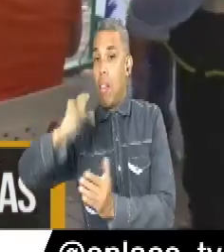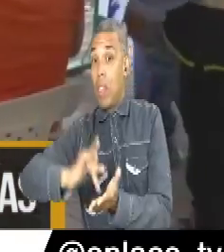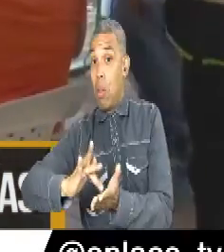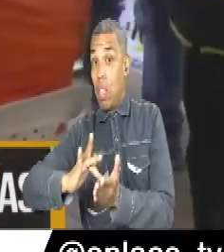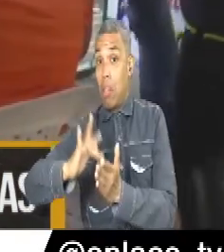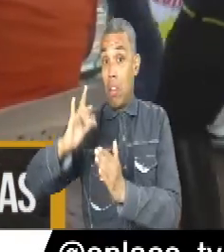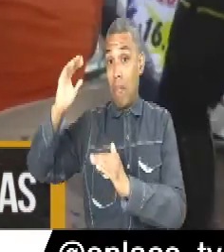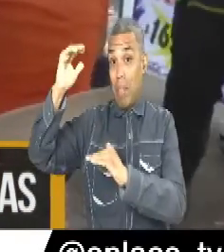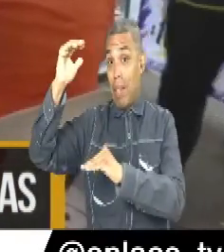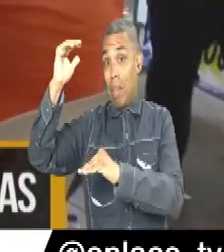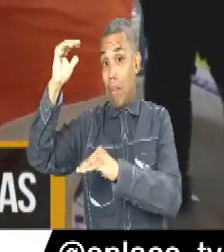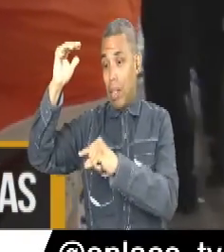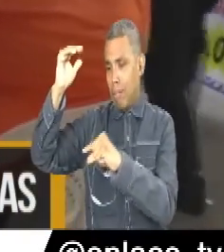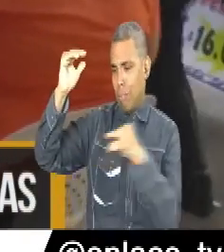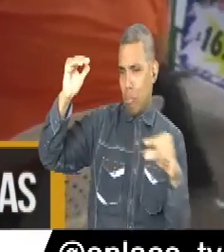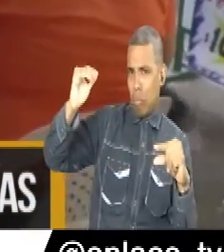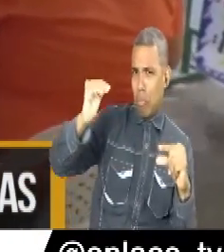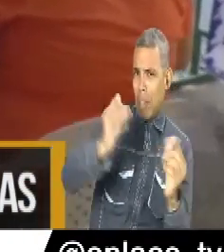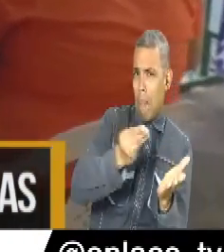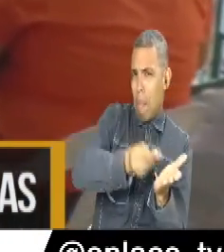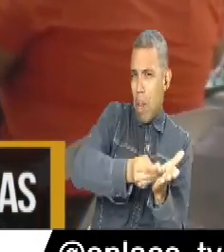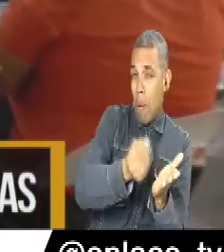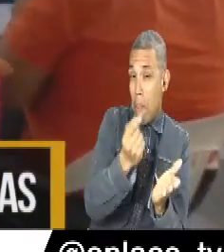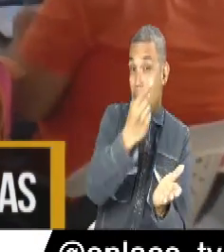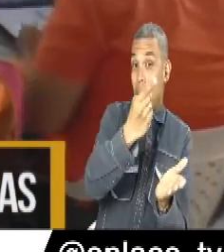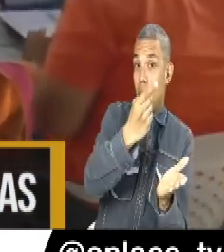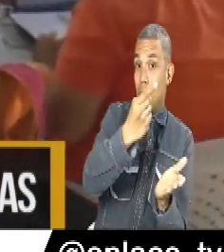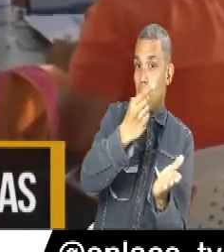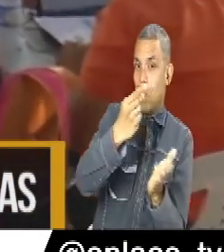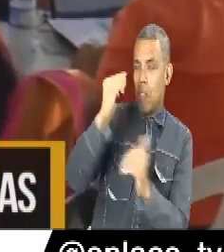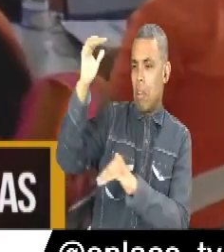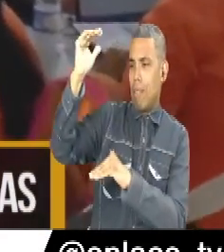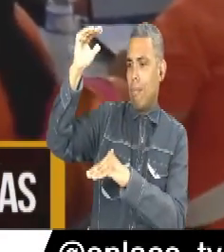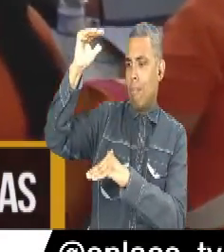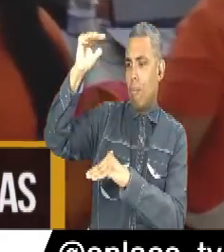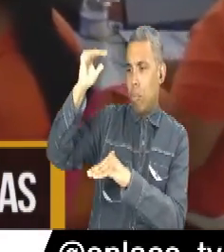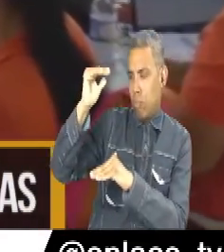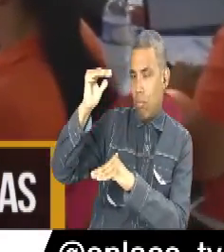hacer sus acuerdos de pago o puedan pagar. Sabemos que a veces